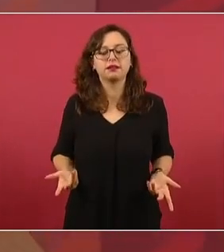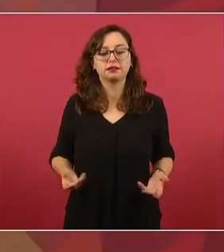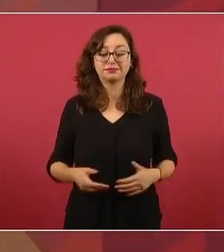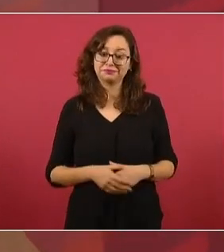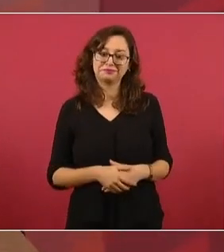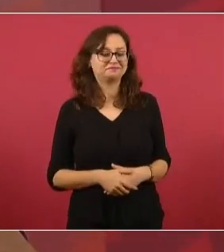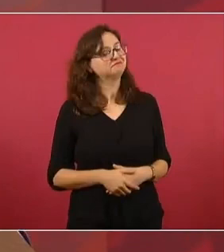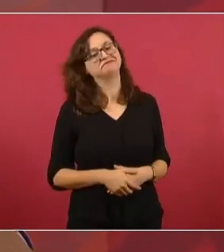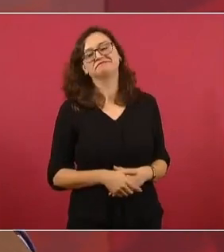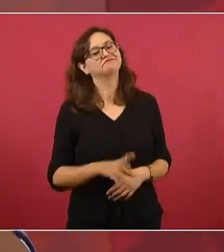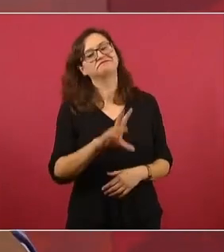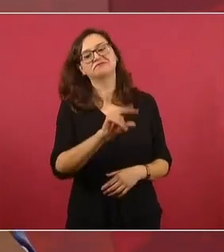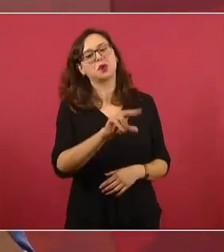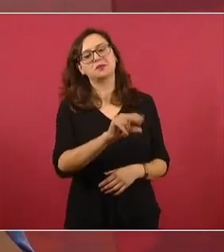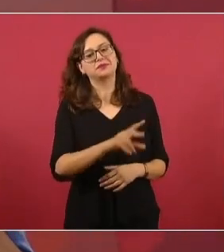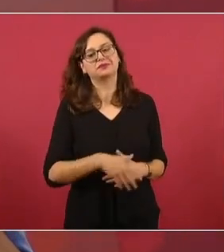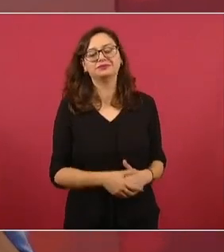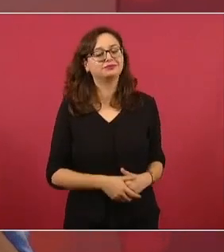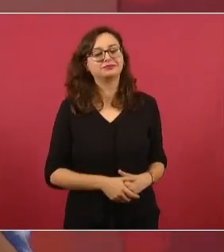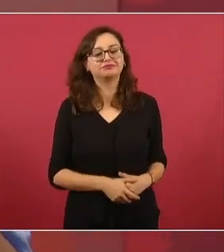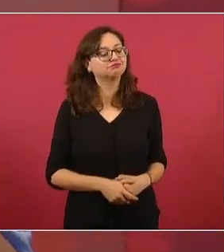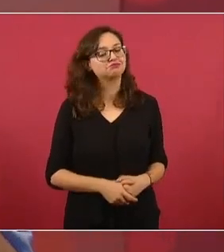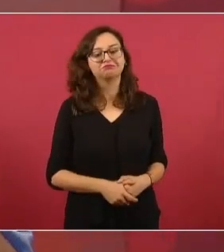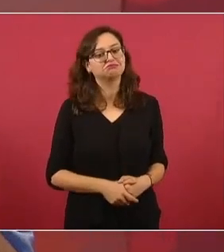Dije no,